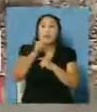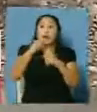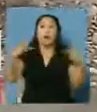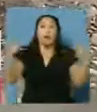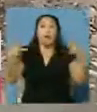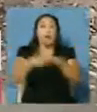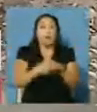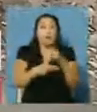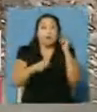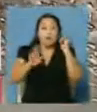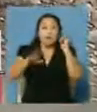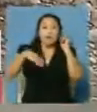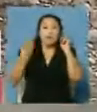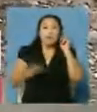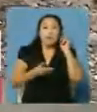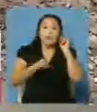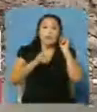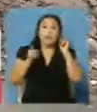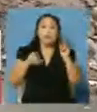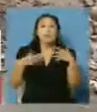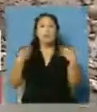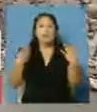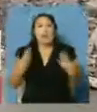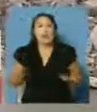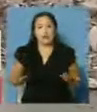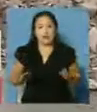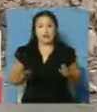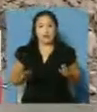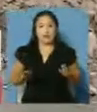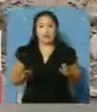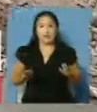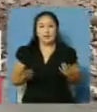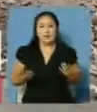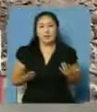agua. Así que bueno, esto le da seguridad